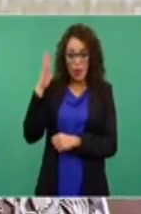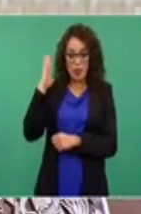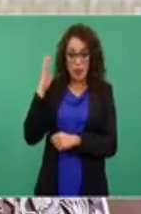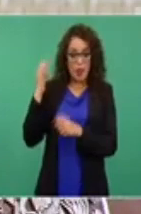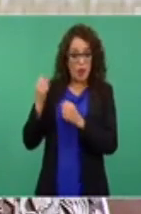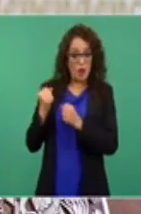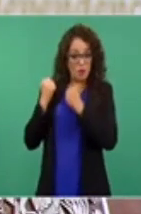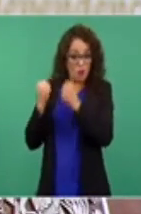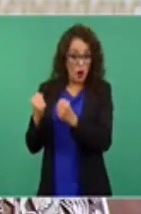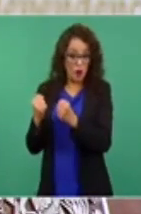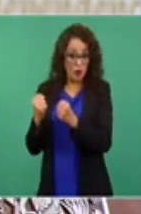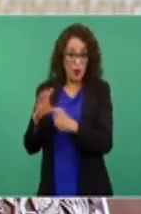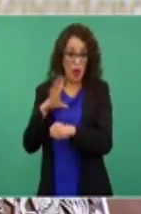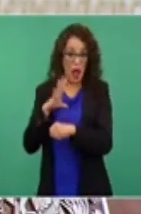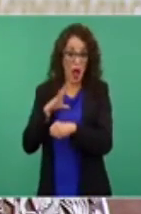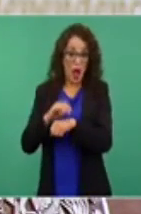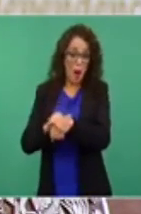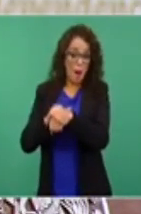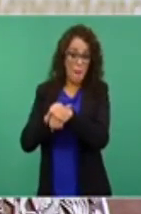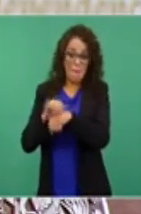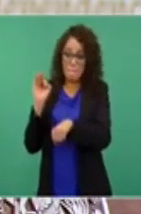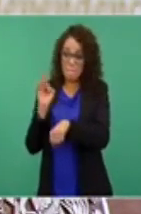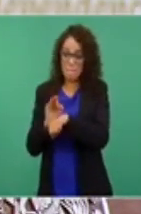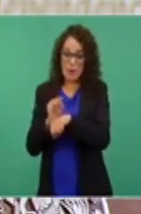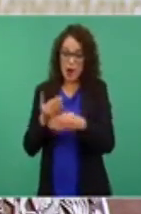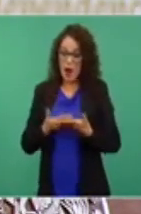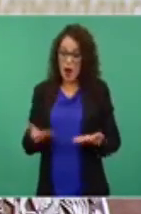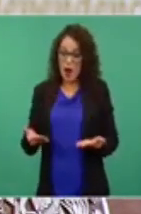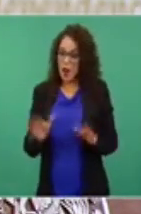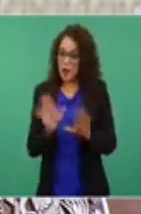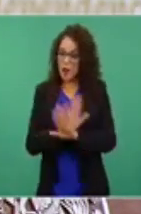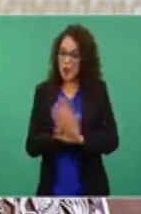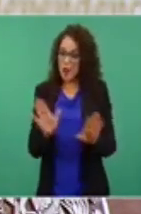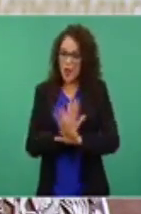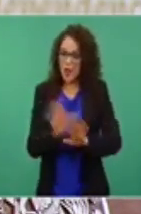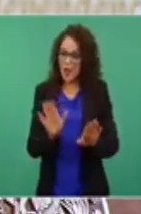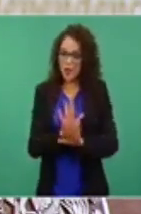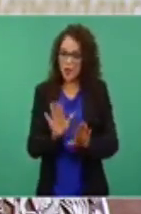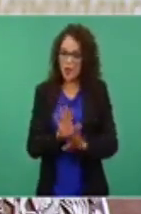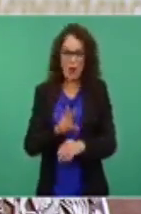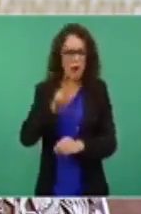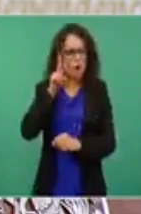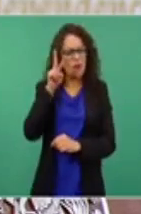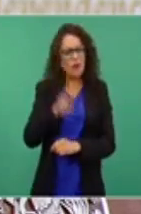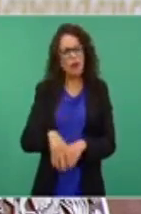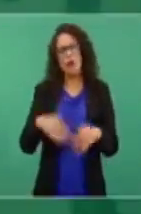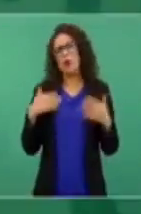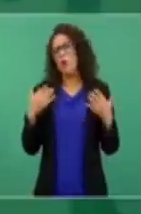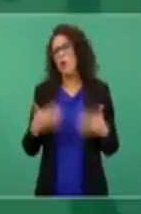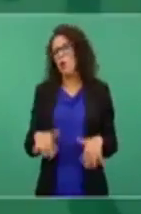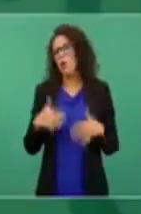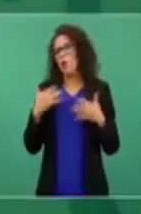que tenían antes. Es que era impresionante cómo